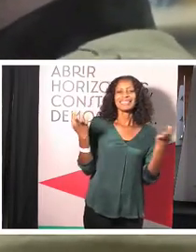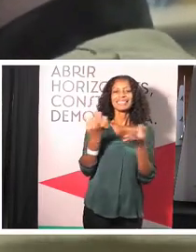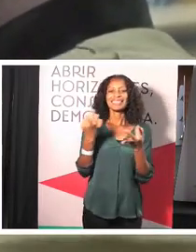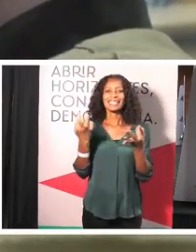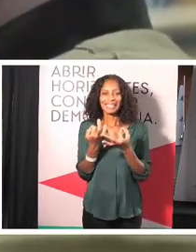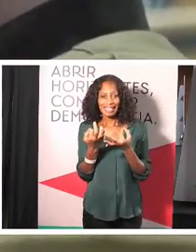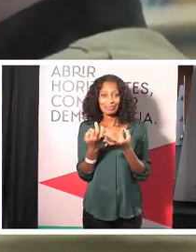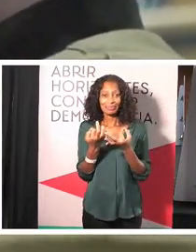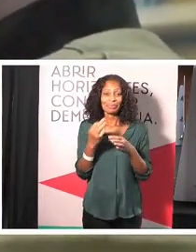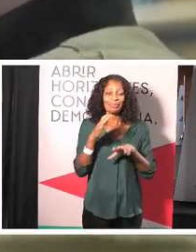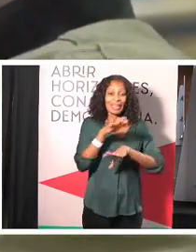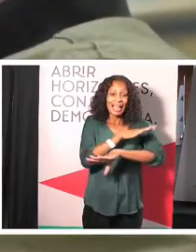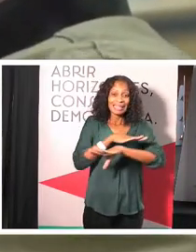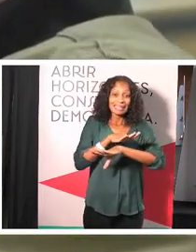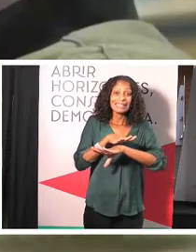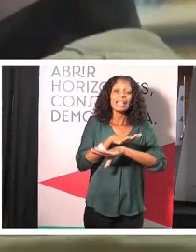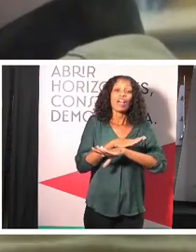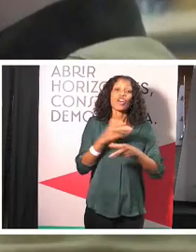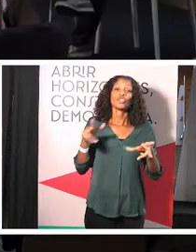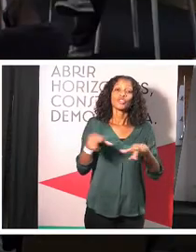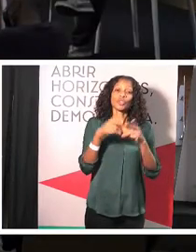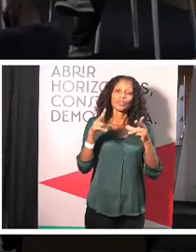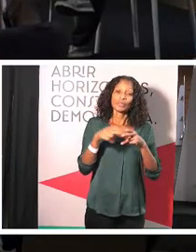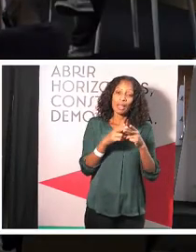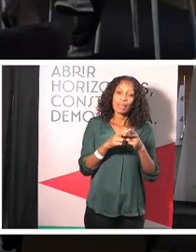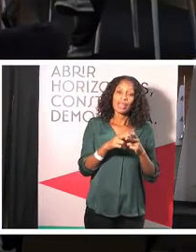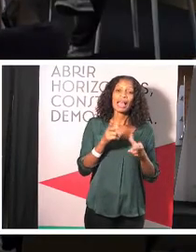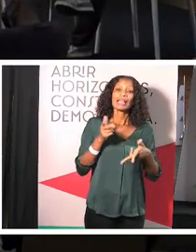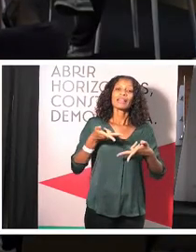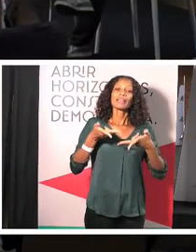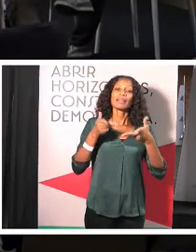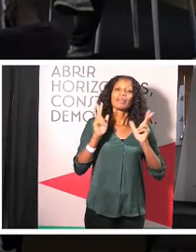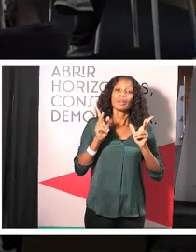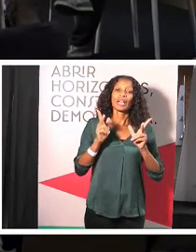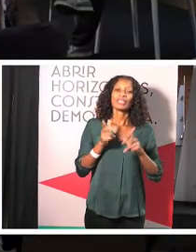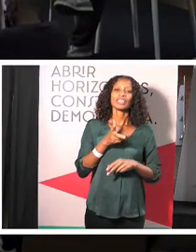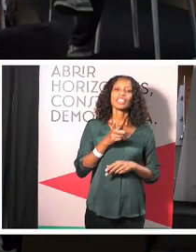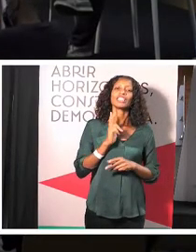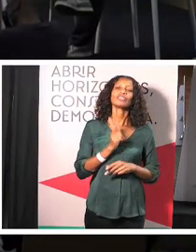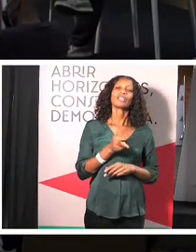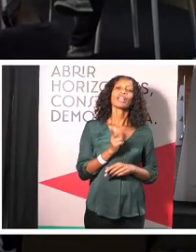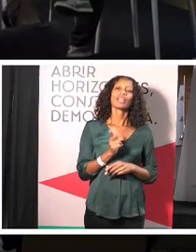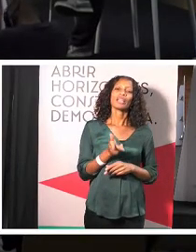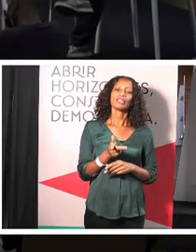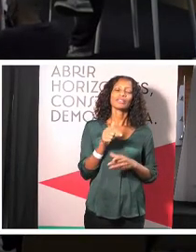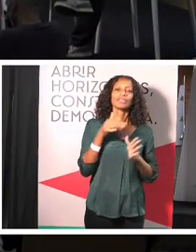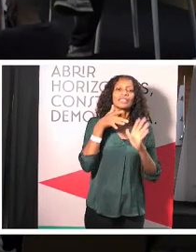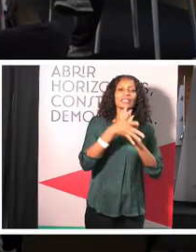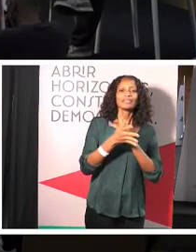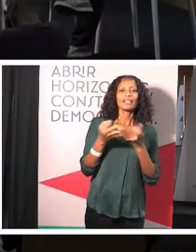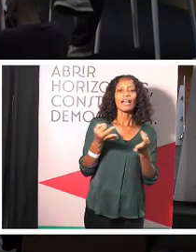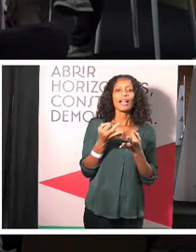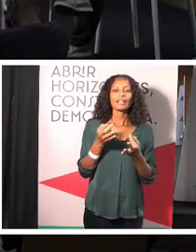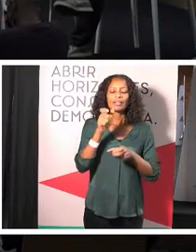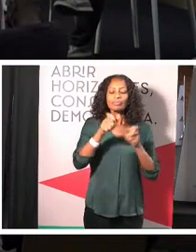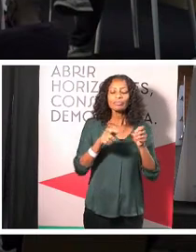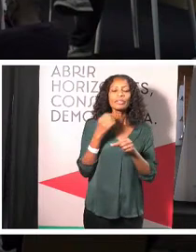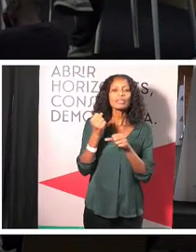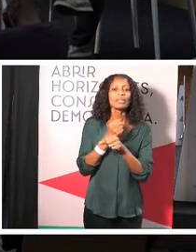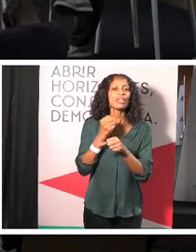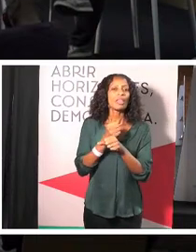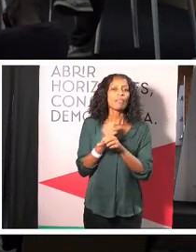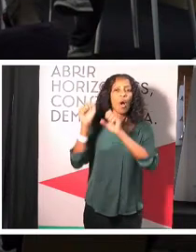de derecho. Es decir, el Estado social es una creación de un momento en el cual esa protección del trabajador